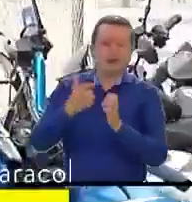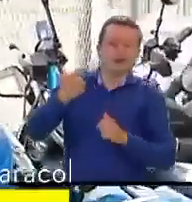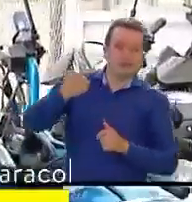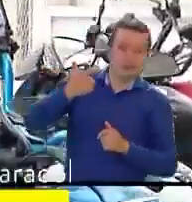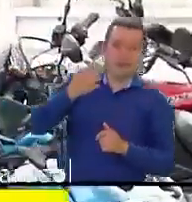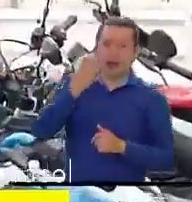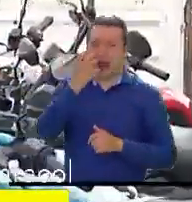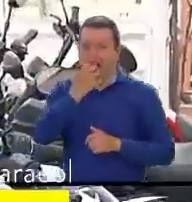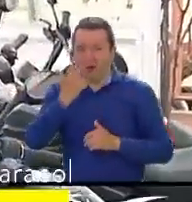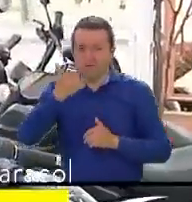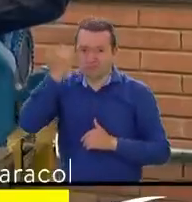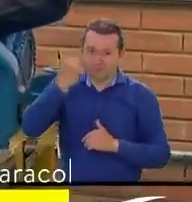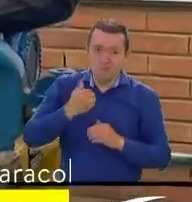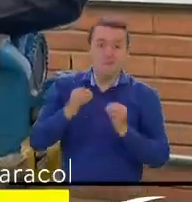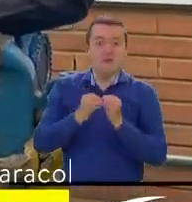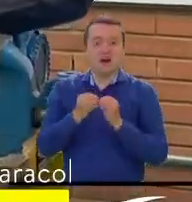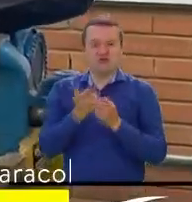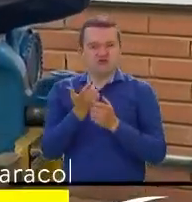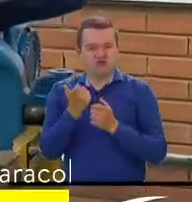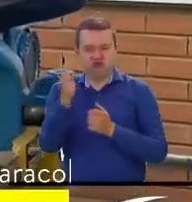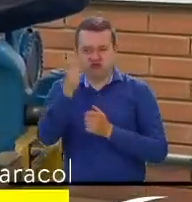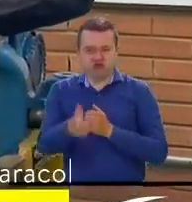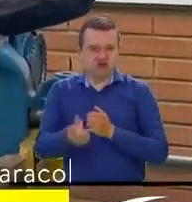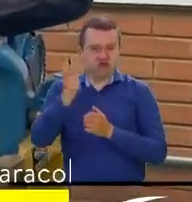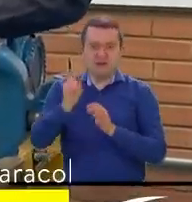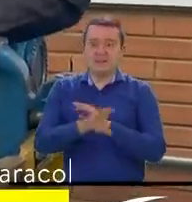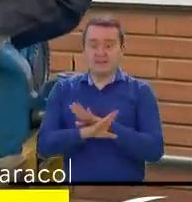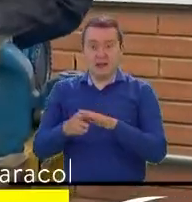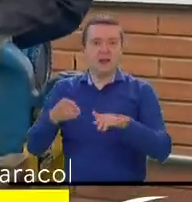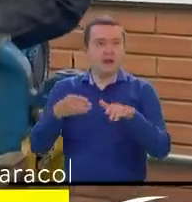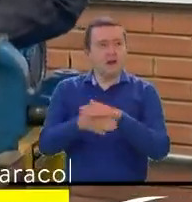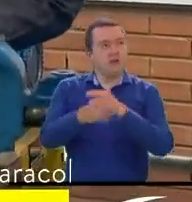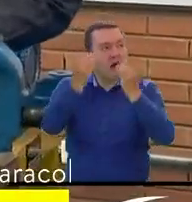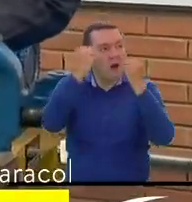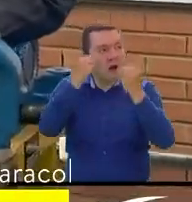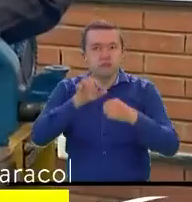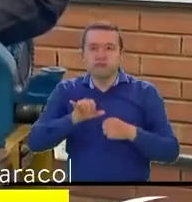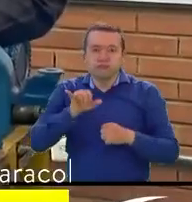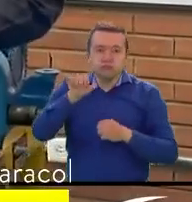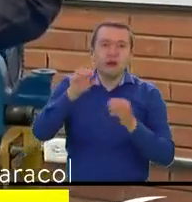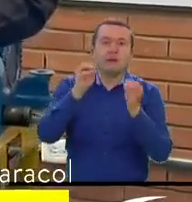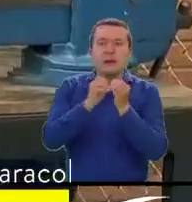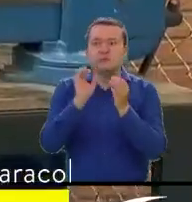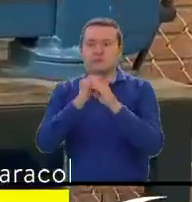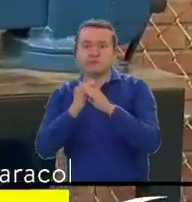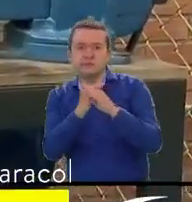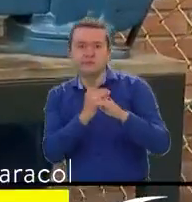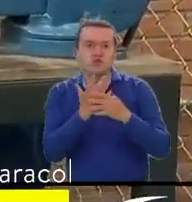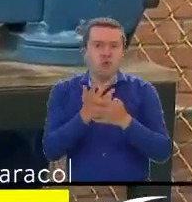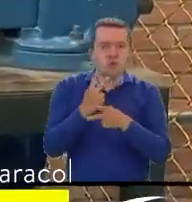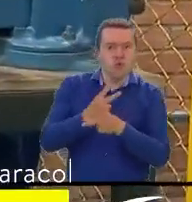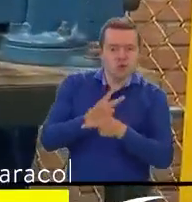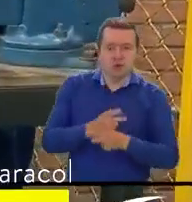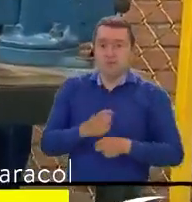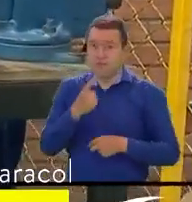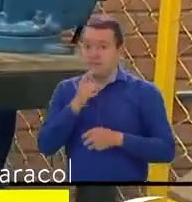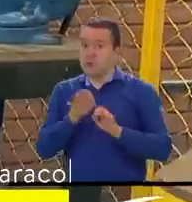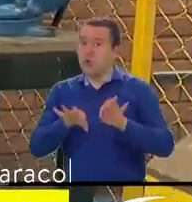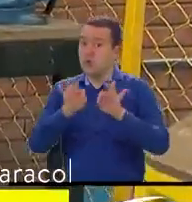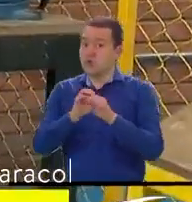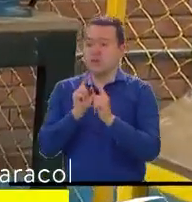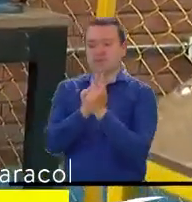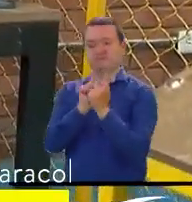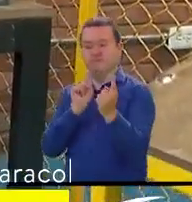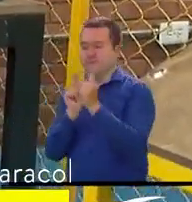durante las clases, mientras aprenden de aeronáutica, toman otras medidas de protección y cuidado. Conservando el distanciamiento social y las medidas